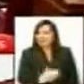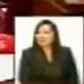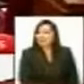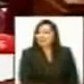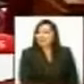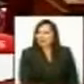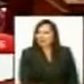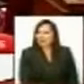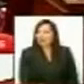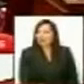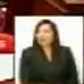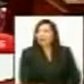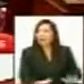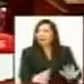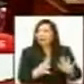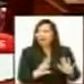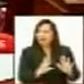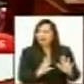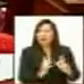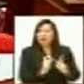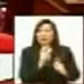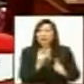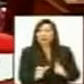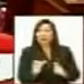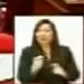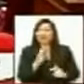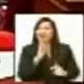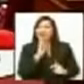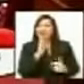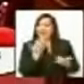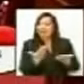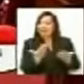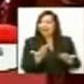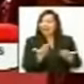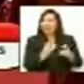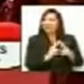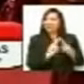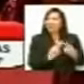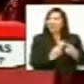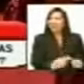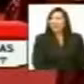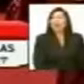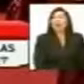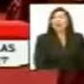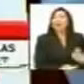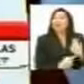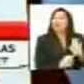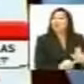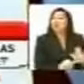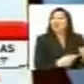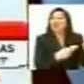a los 19 parlamentarios y parlamentarias que han intervenido en esta sesión. Eso demuestra